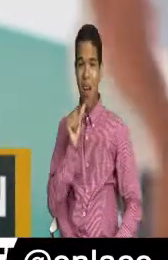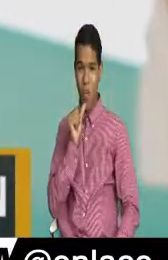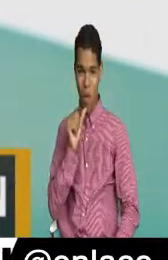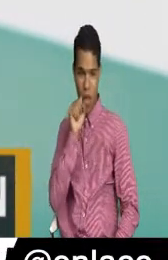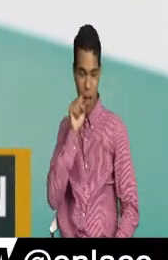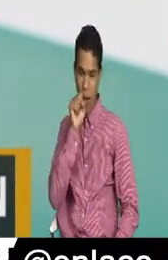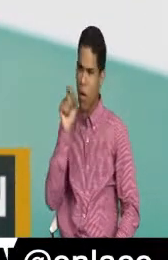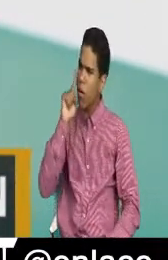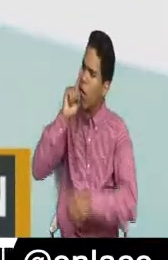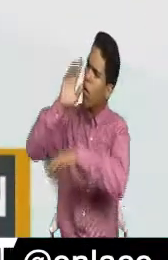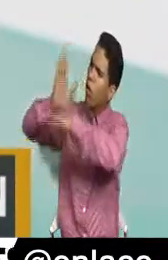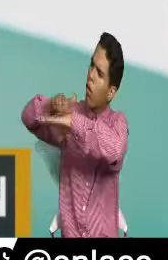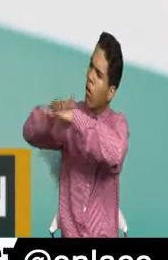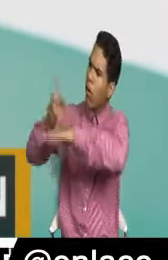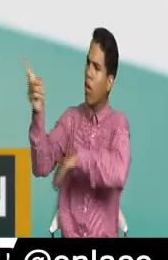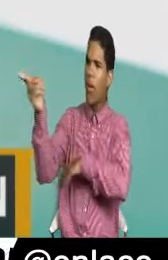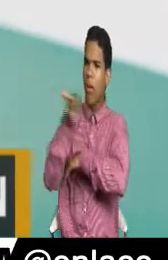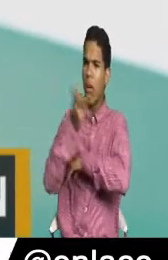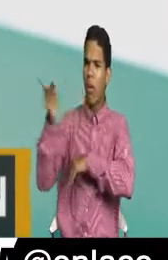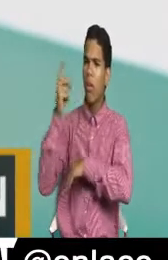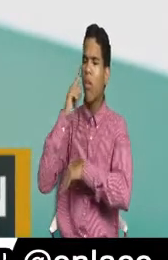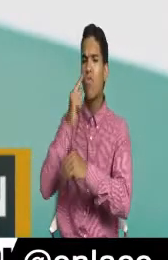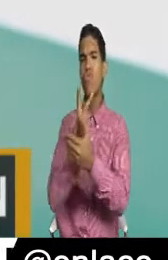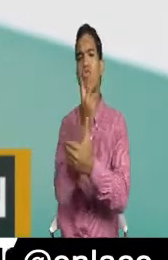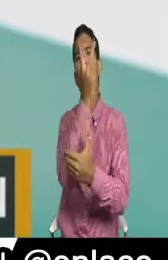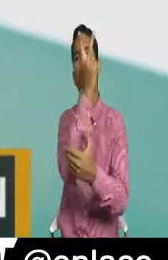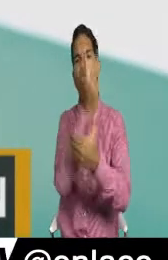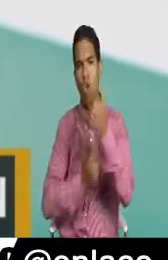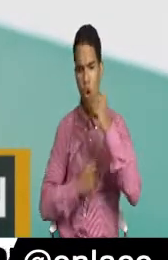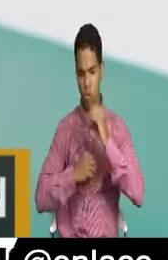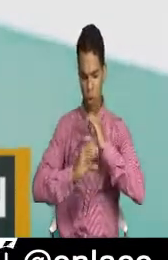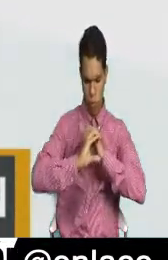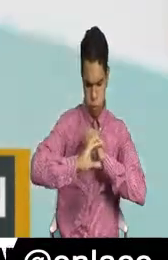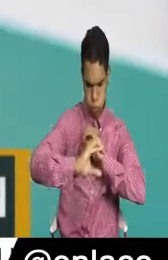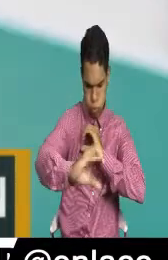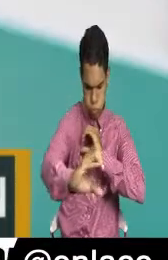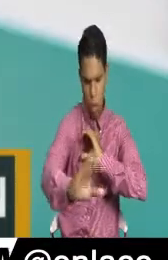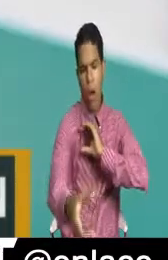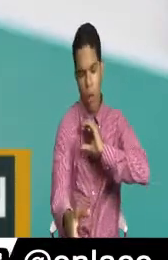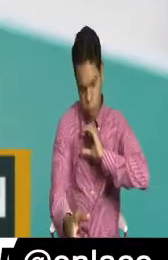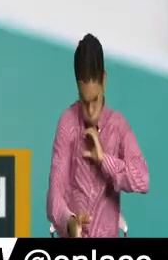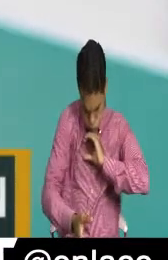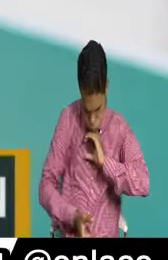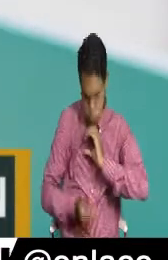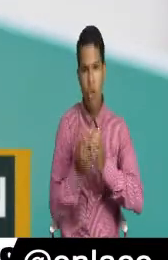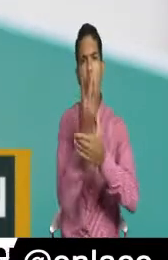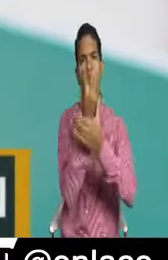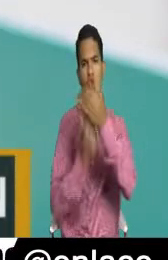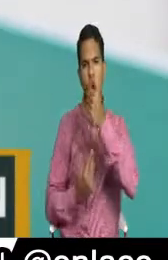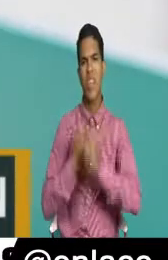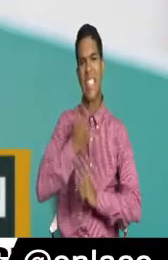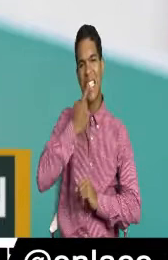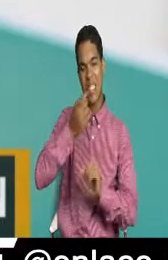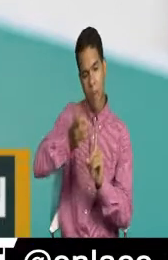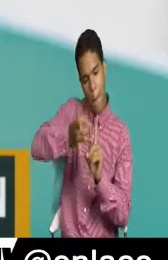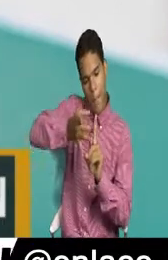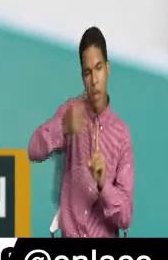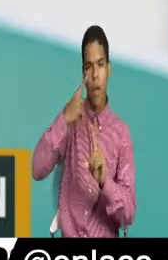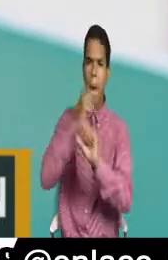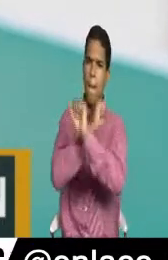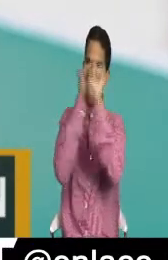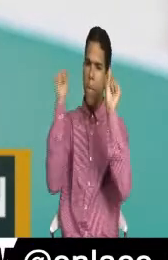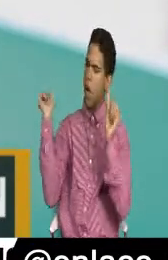una especie de doble alcantarilla donde es el desagüe de aguas lluvias. Vinieron un jueves en la mañana, hicieron la visita como